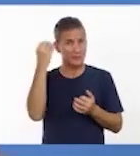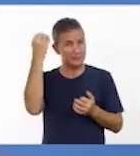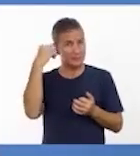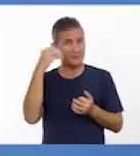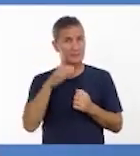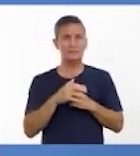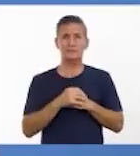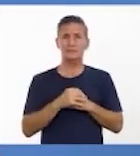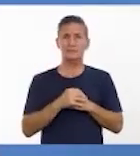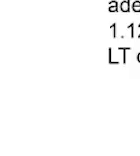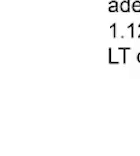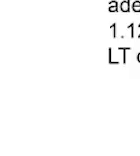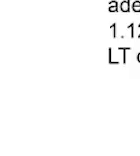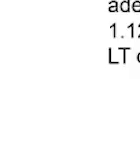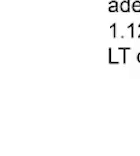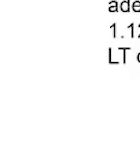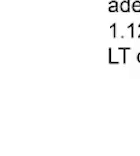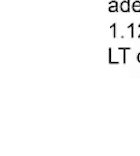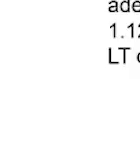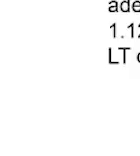aprendido.